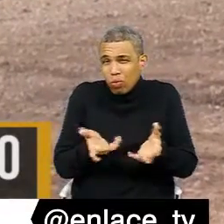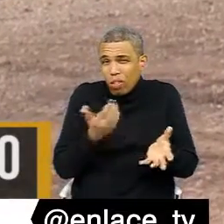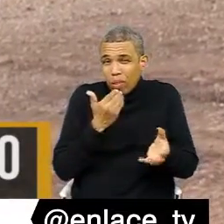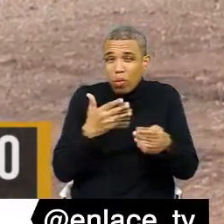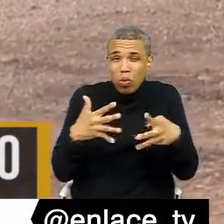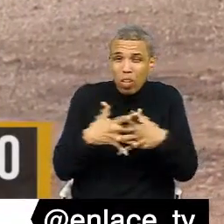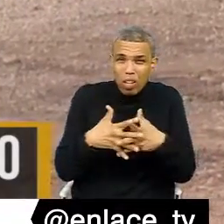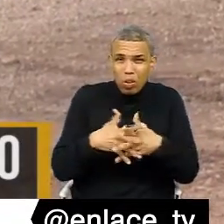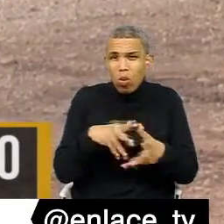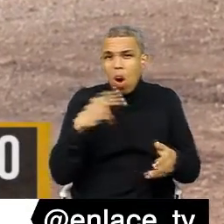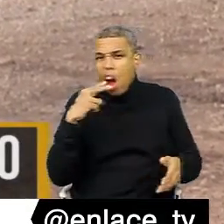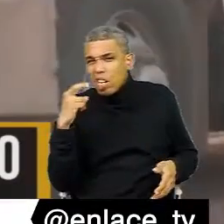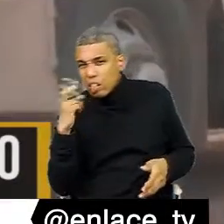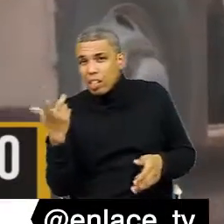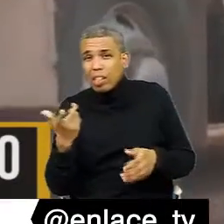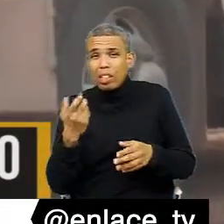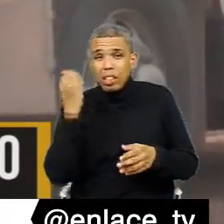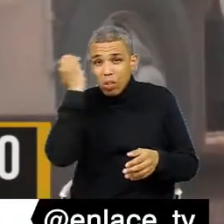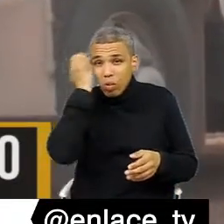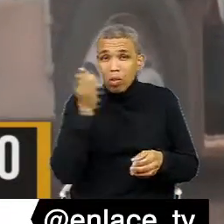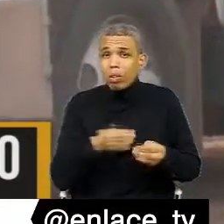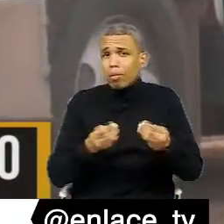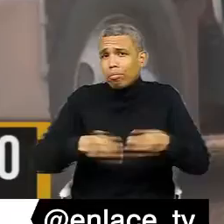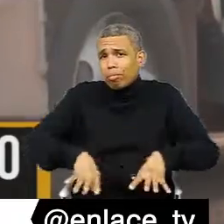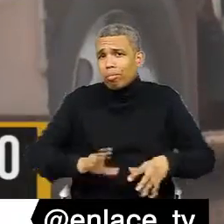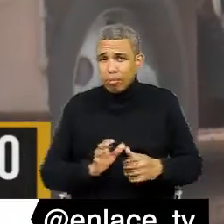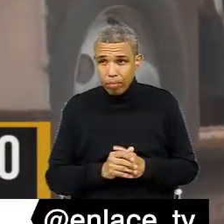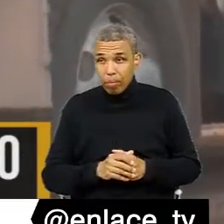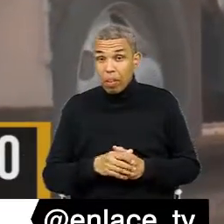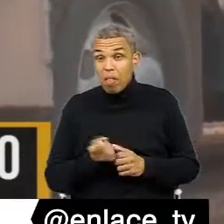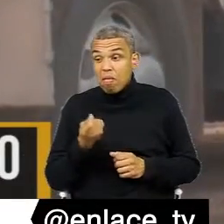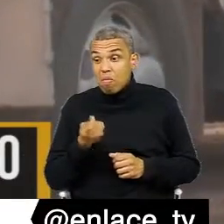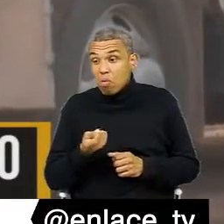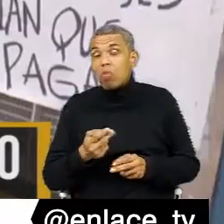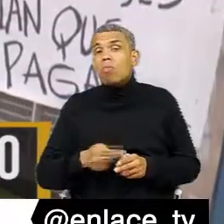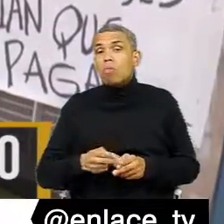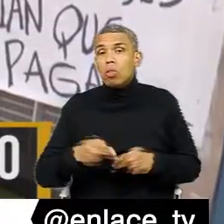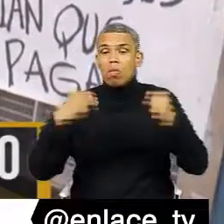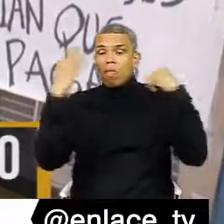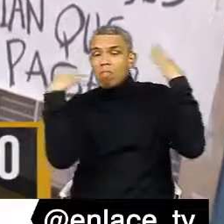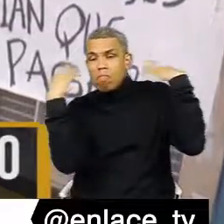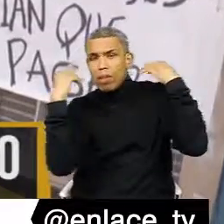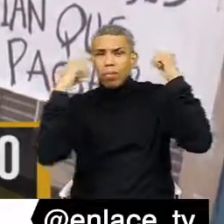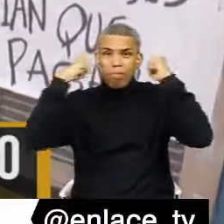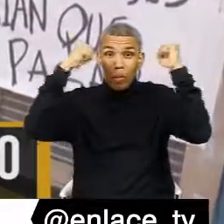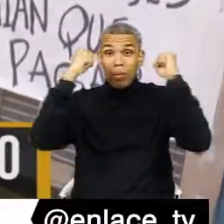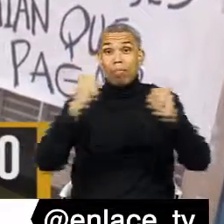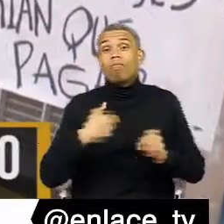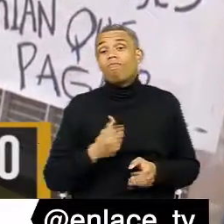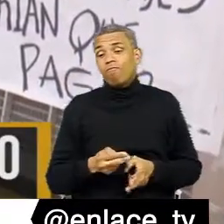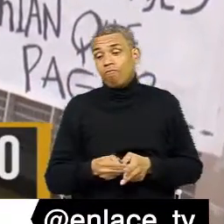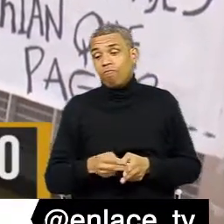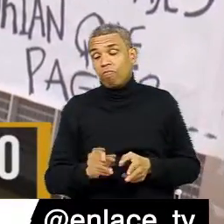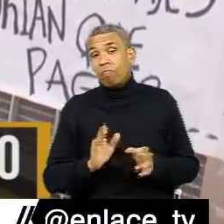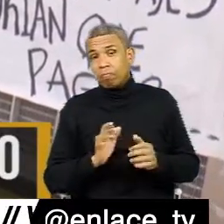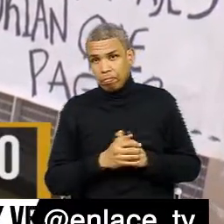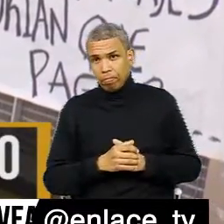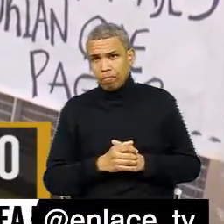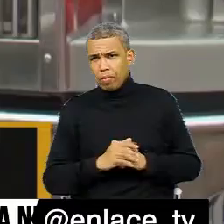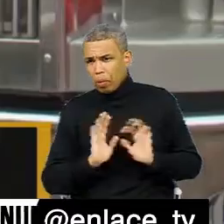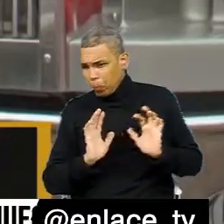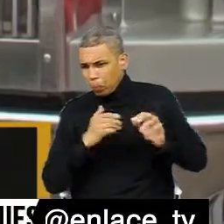cuenta, ya el campesinado como tal salió a pronunciarse que ellos también apoyaban el paro camionero. Entonces no solamente nosotros, es un problema que acoge a todo a